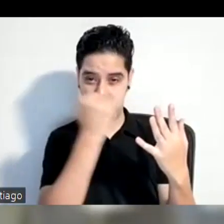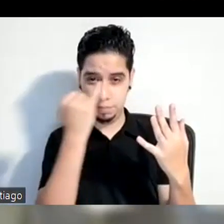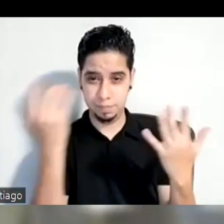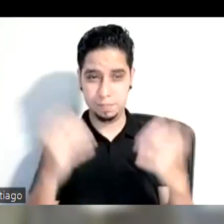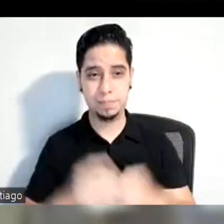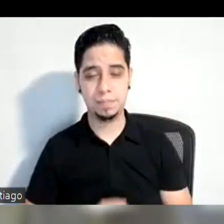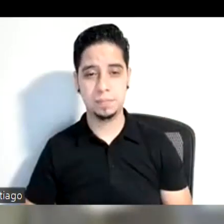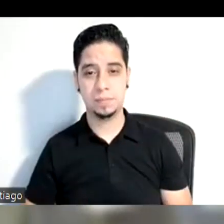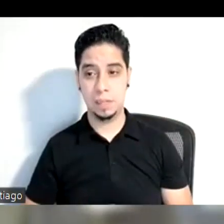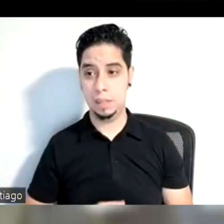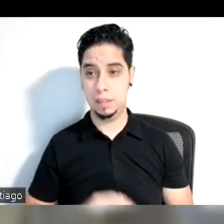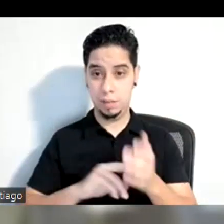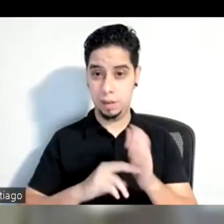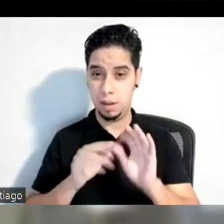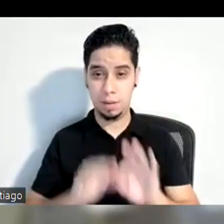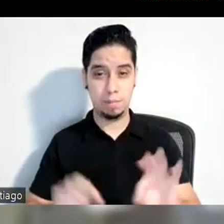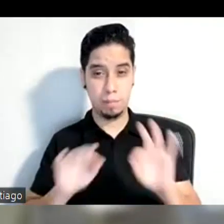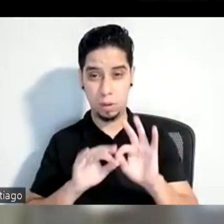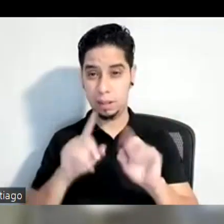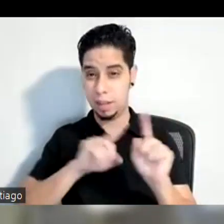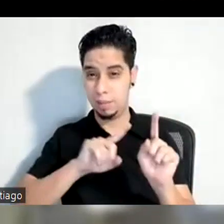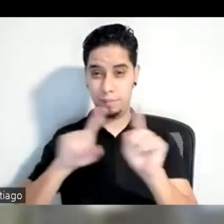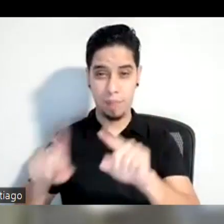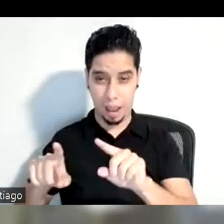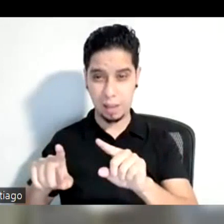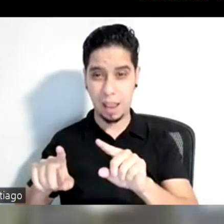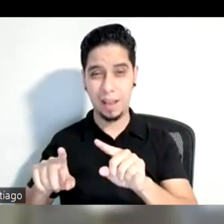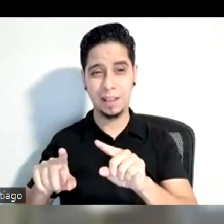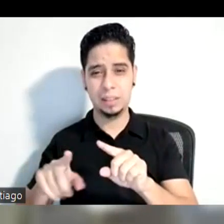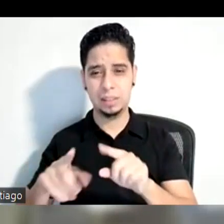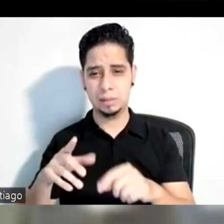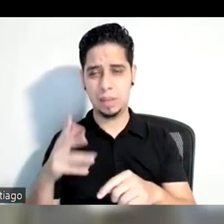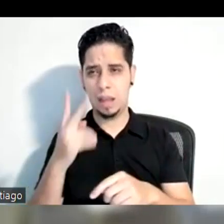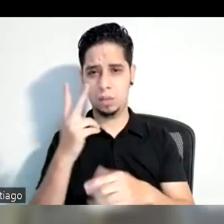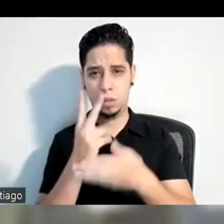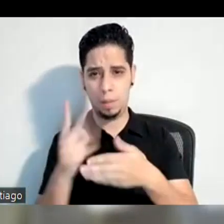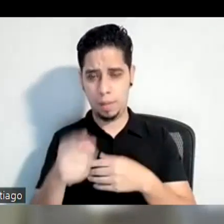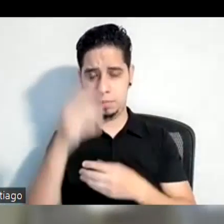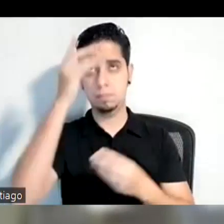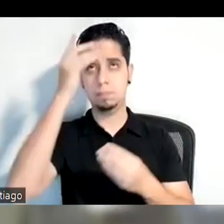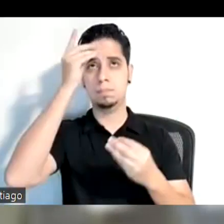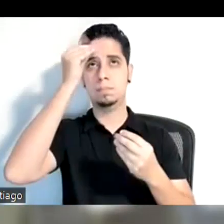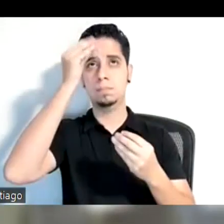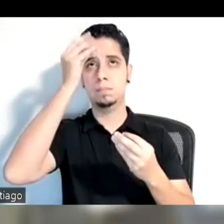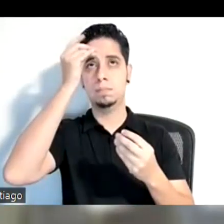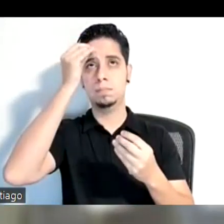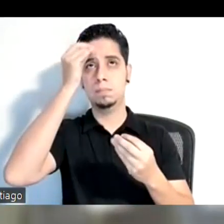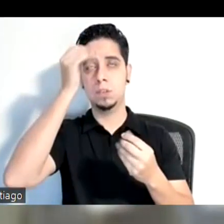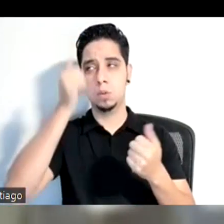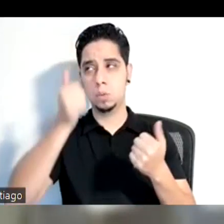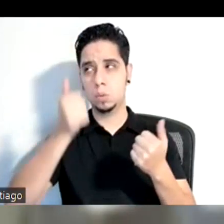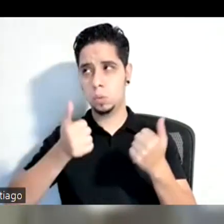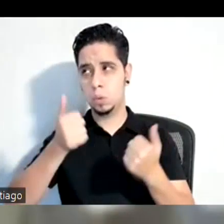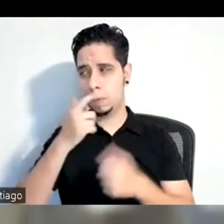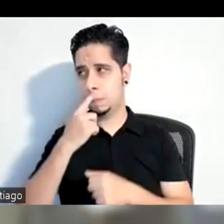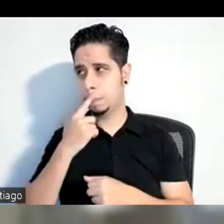Así que vaya, mira, como Javier todavía está desde hace dos semanas, así. Jesús mío, ¿cuál será? Búscala, hijo, búscala.